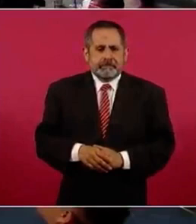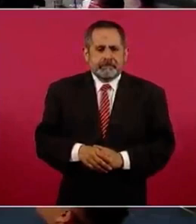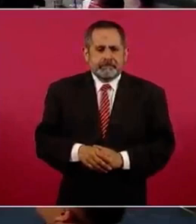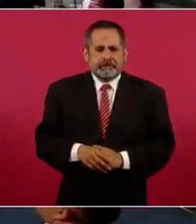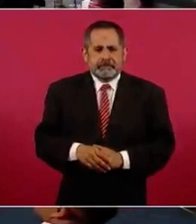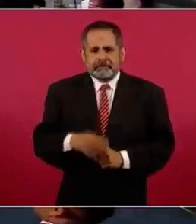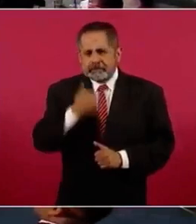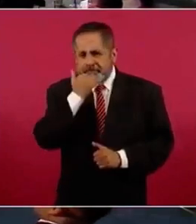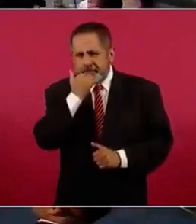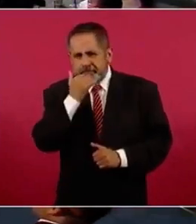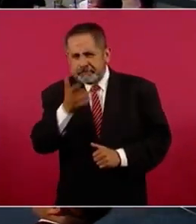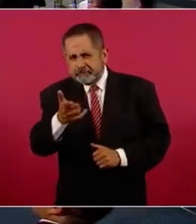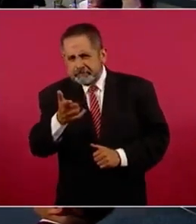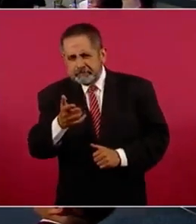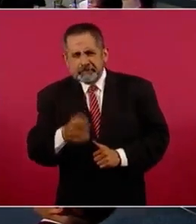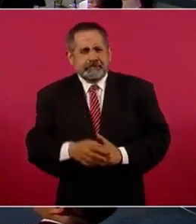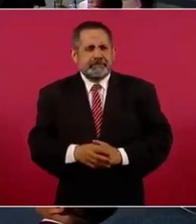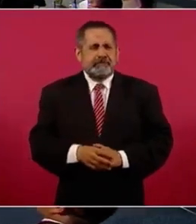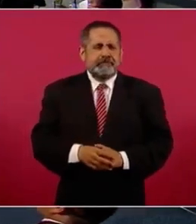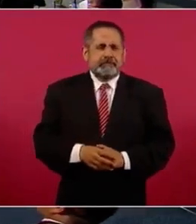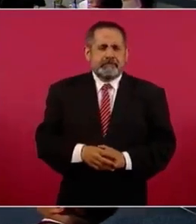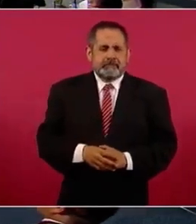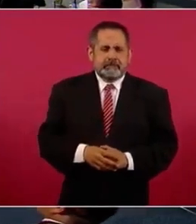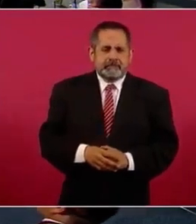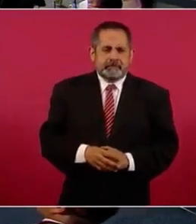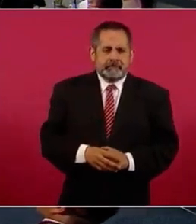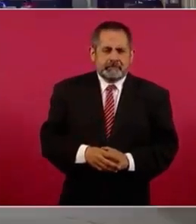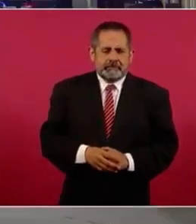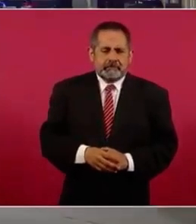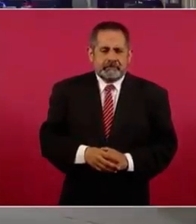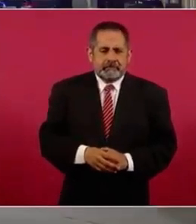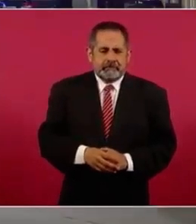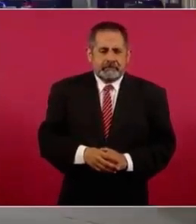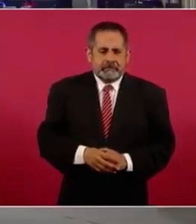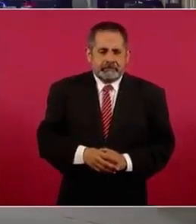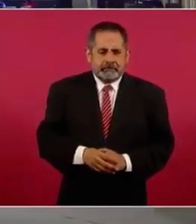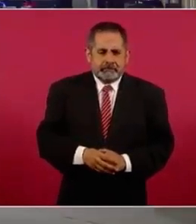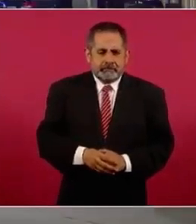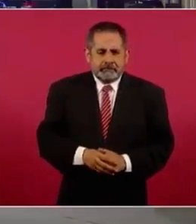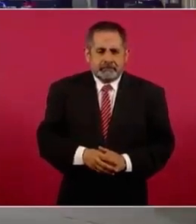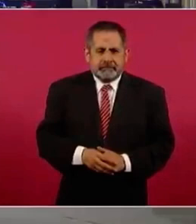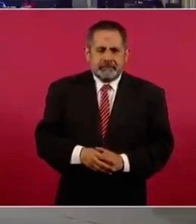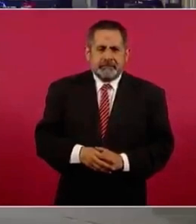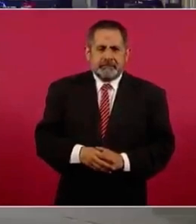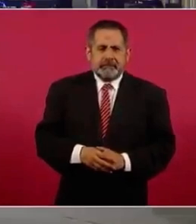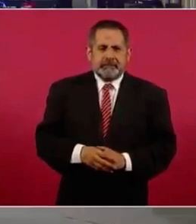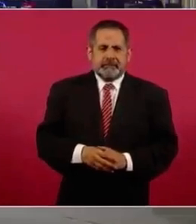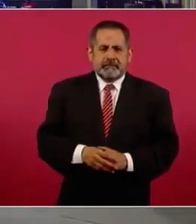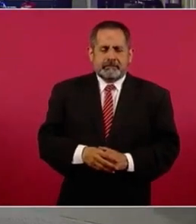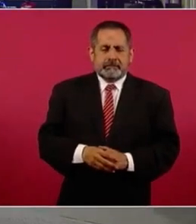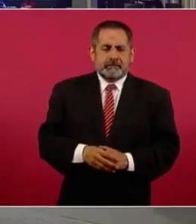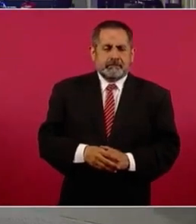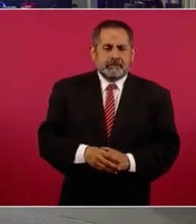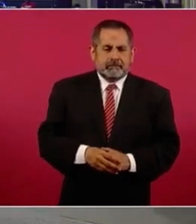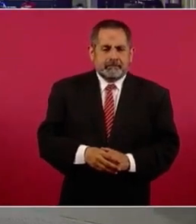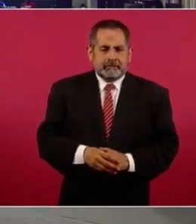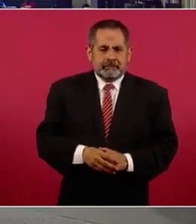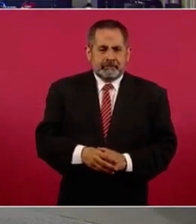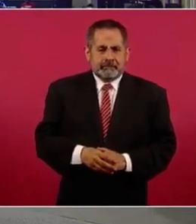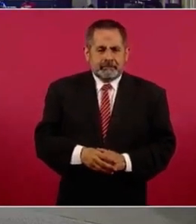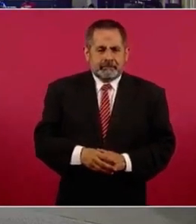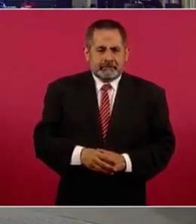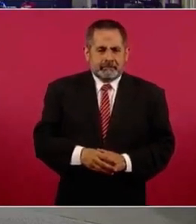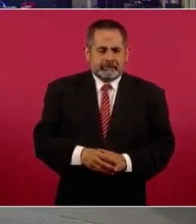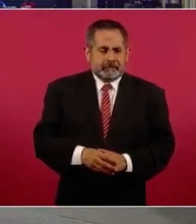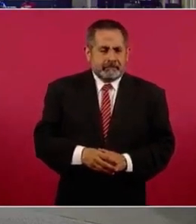¿Cómo? ¿Que está usted adelantando o analizando un recorte al gasto público? Estoy